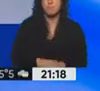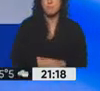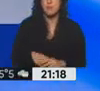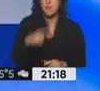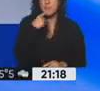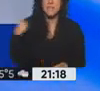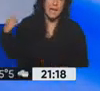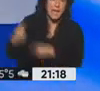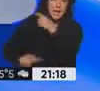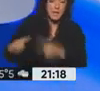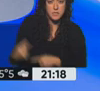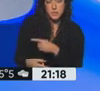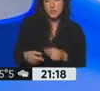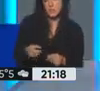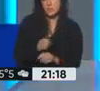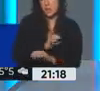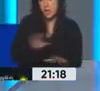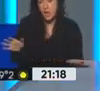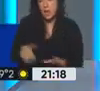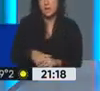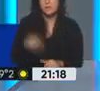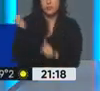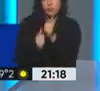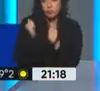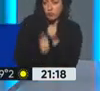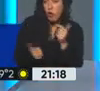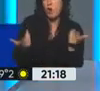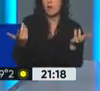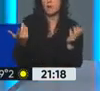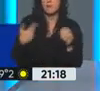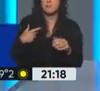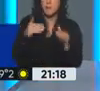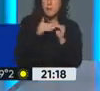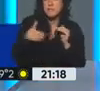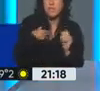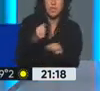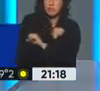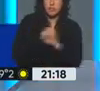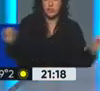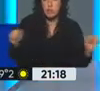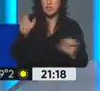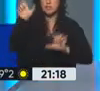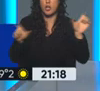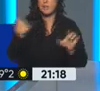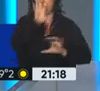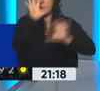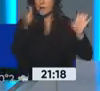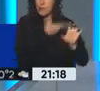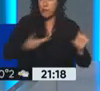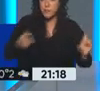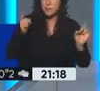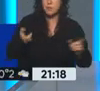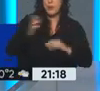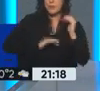estrepitosa herencia, hazaña histórica, estabilización de shock, un mensaje a los gobernadores también con la obra pública